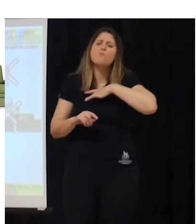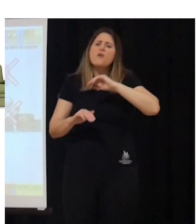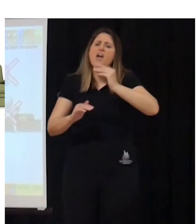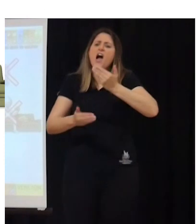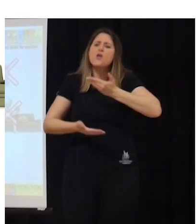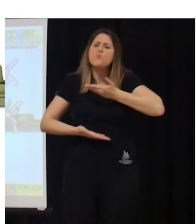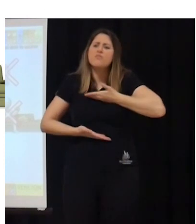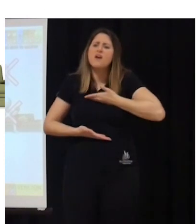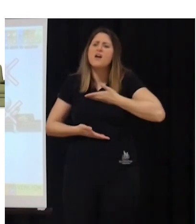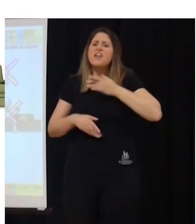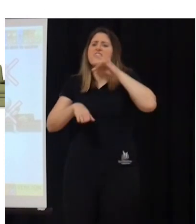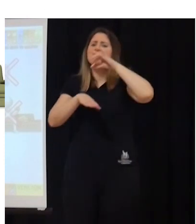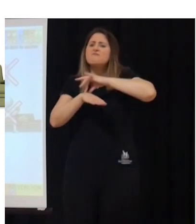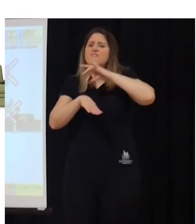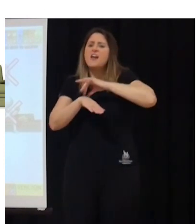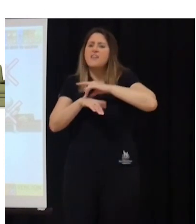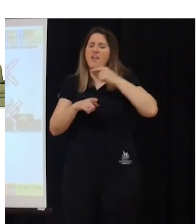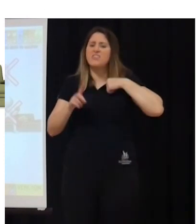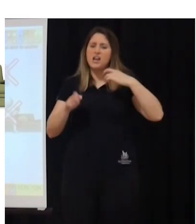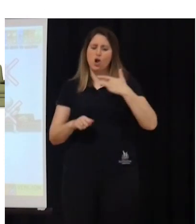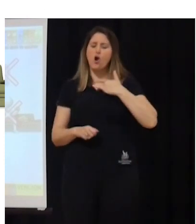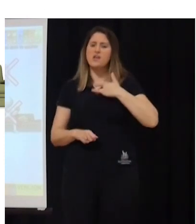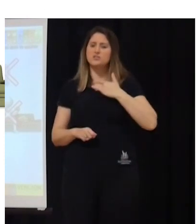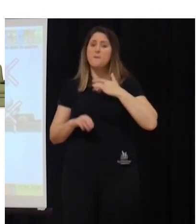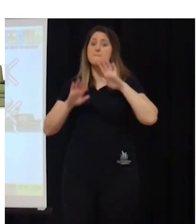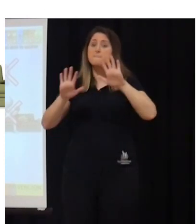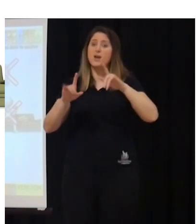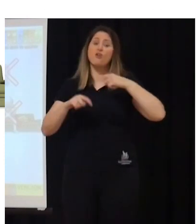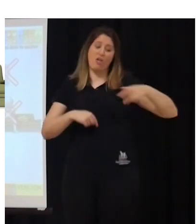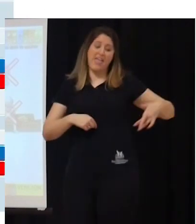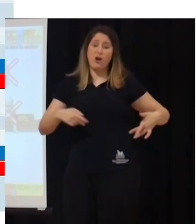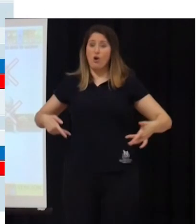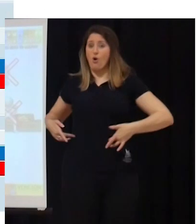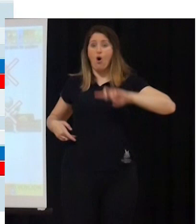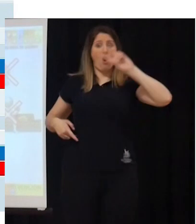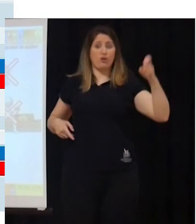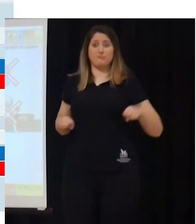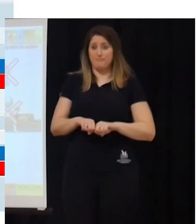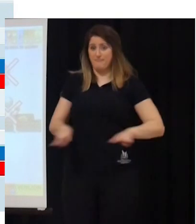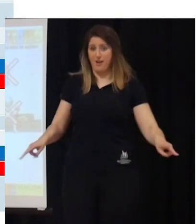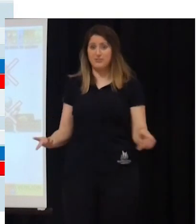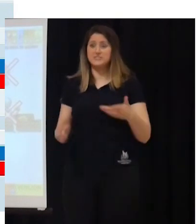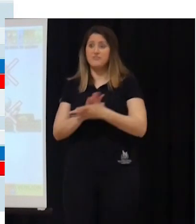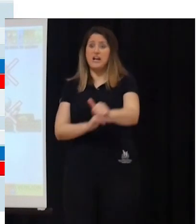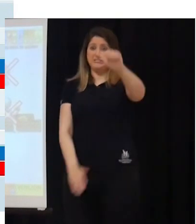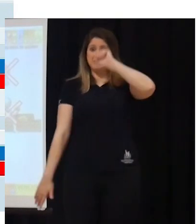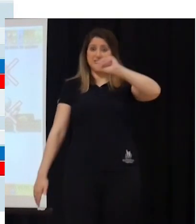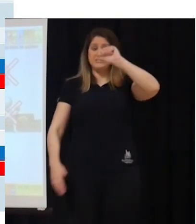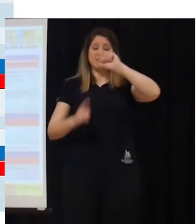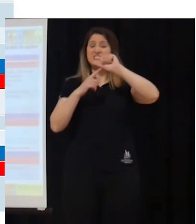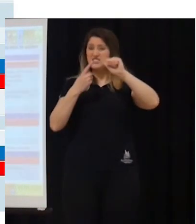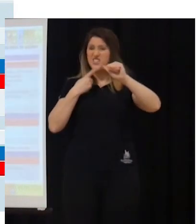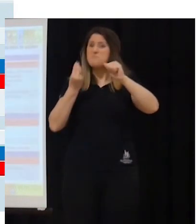a mejorar la enfermedad cardiovascular, pero empeora a otras. Por tanto, el consumo es, si no consumimos alcohol, tanto